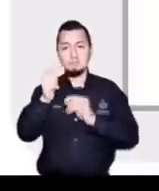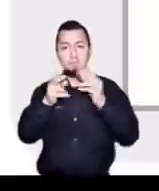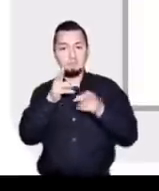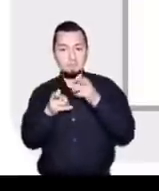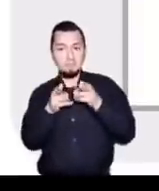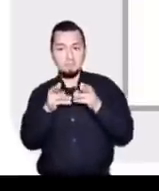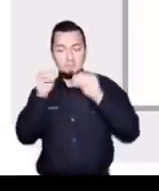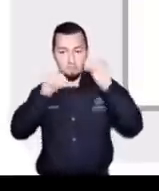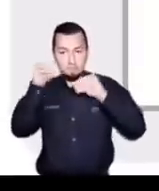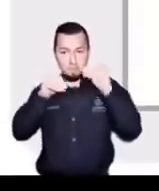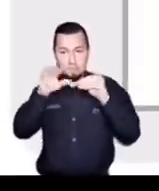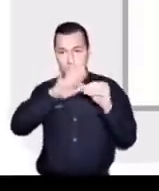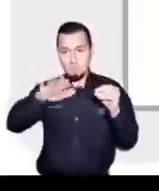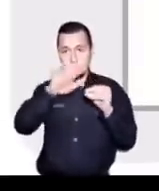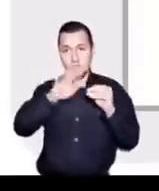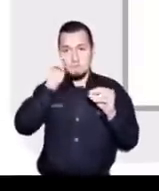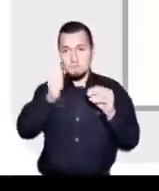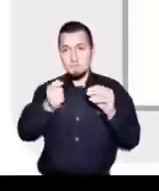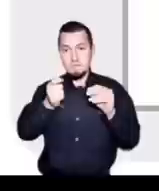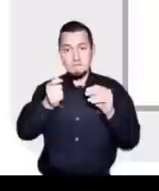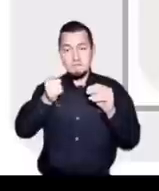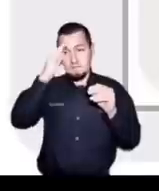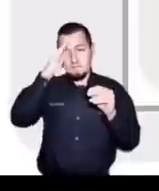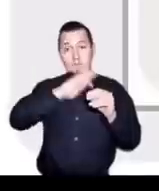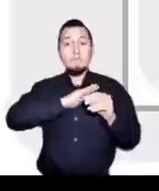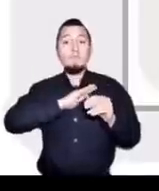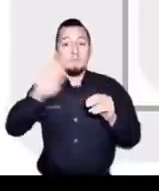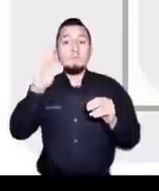contacto para que se pueda movilizar el tren.